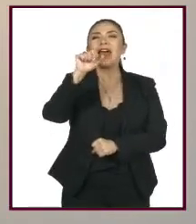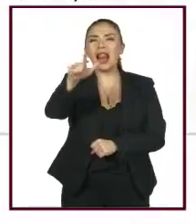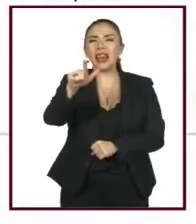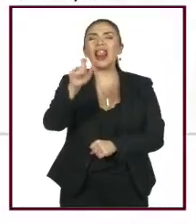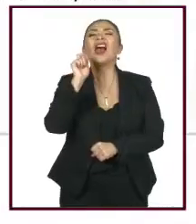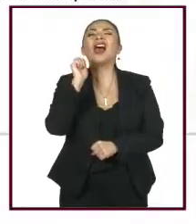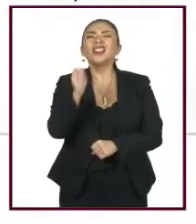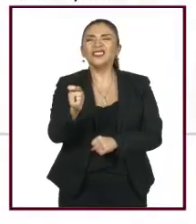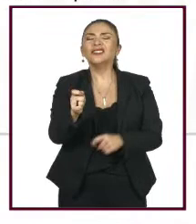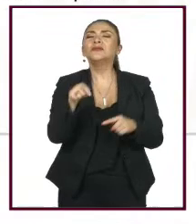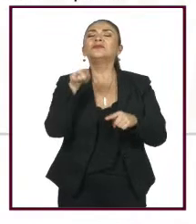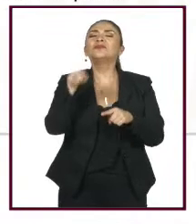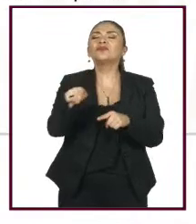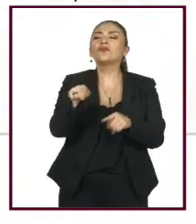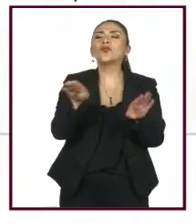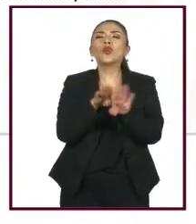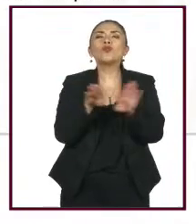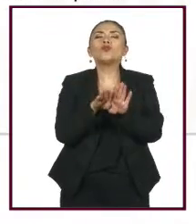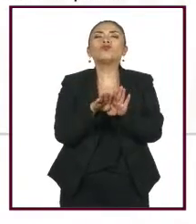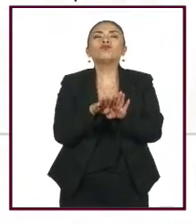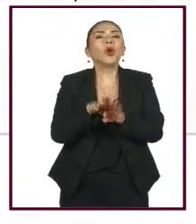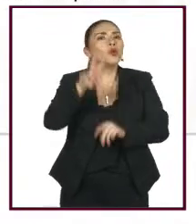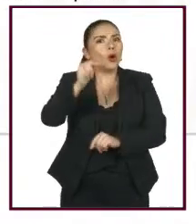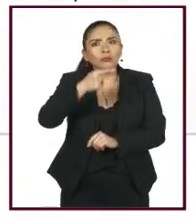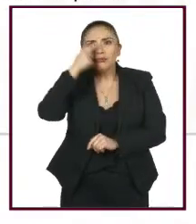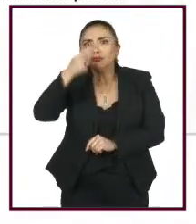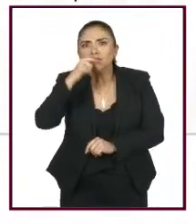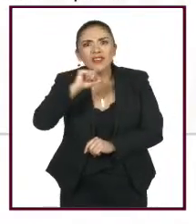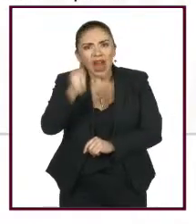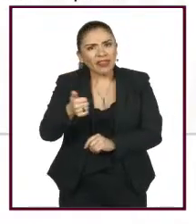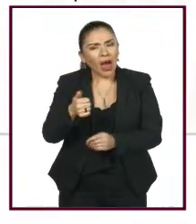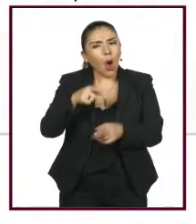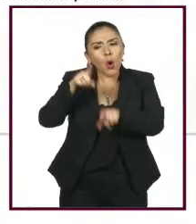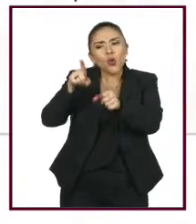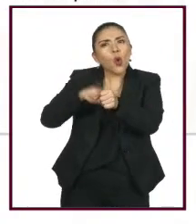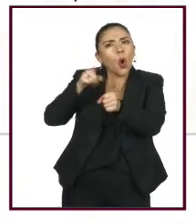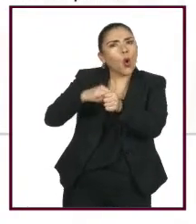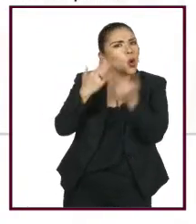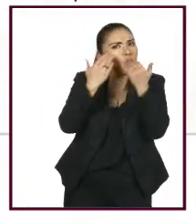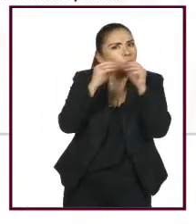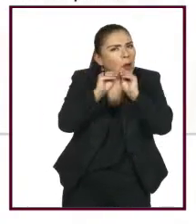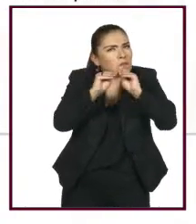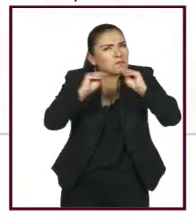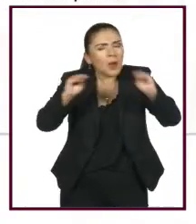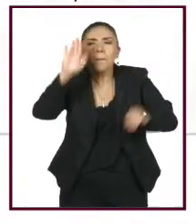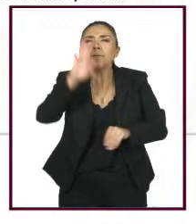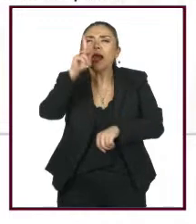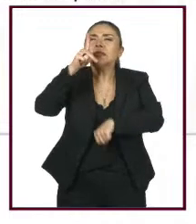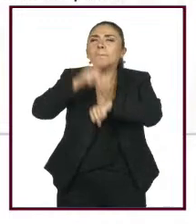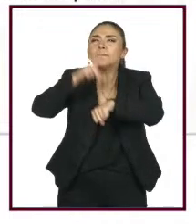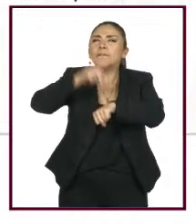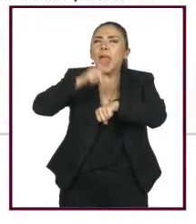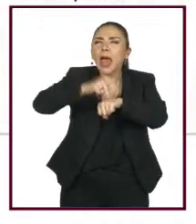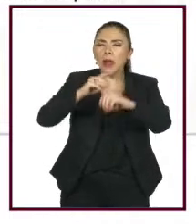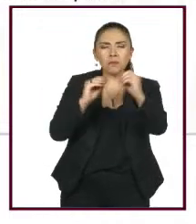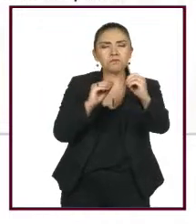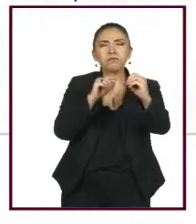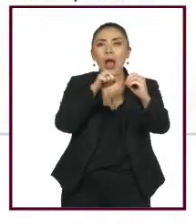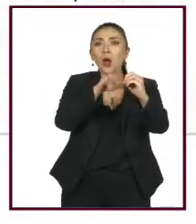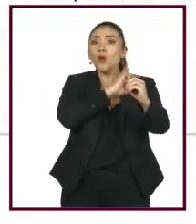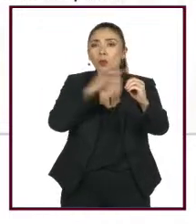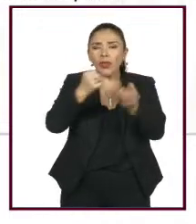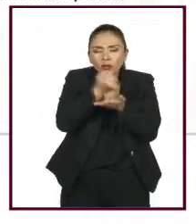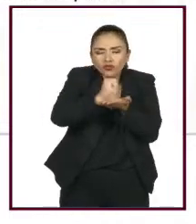son sustancias inoloras, incoloras, parecen como piedras y pueden ser